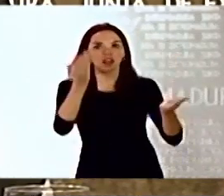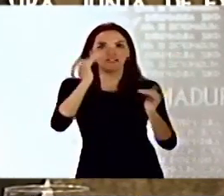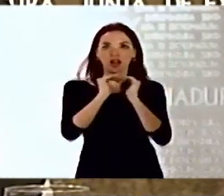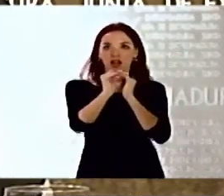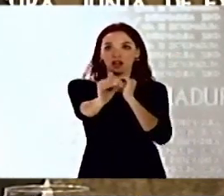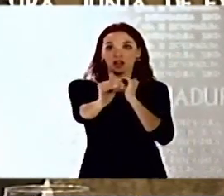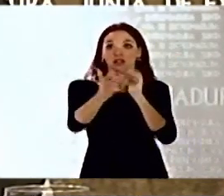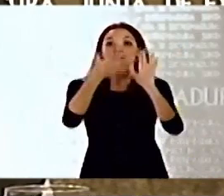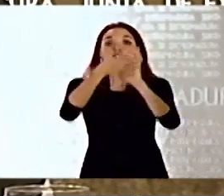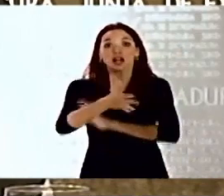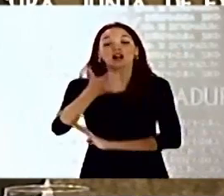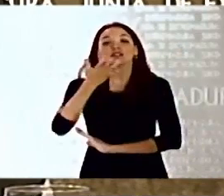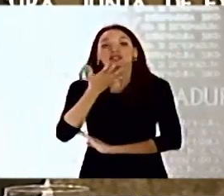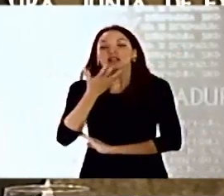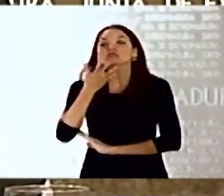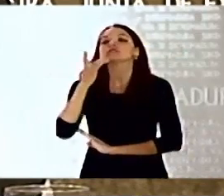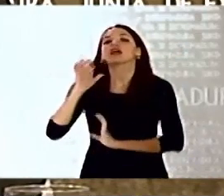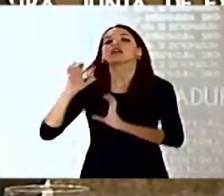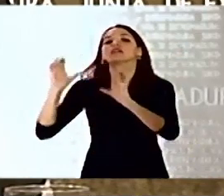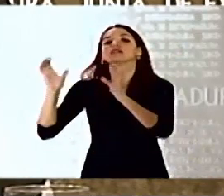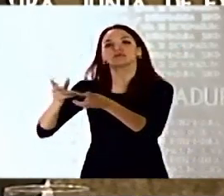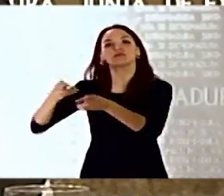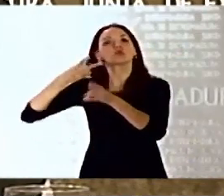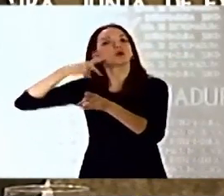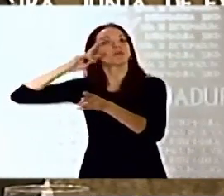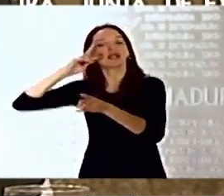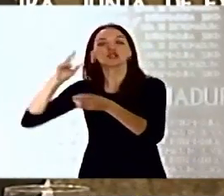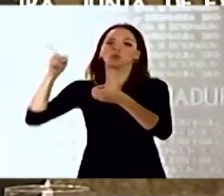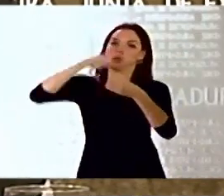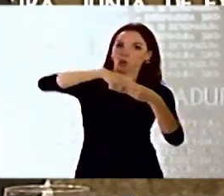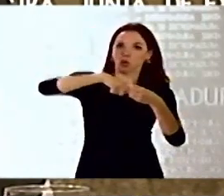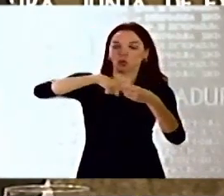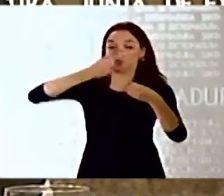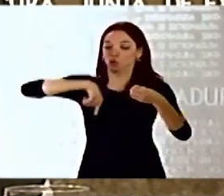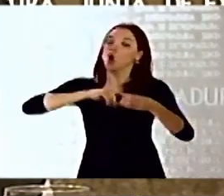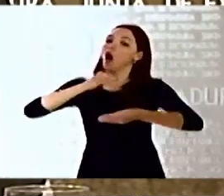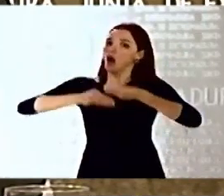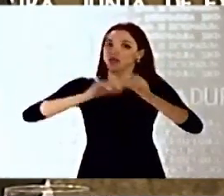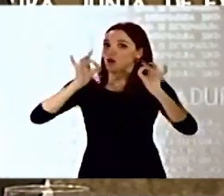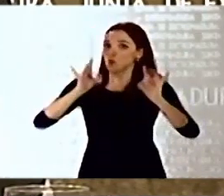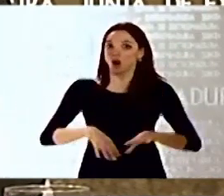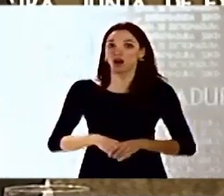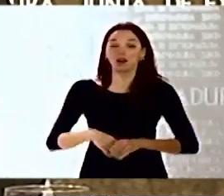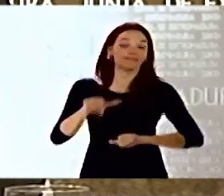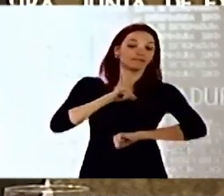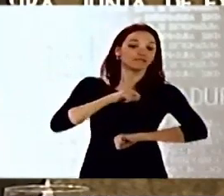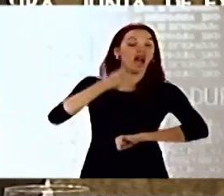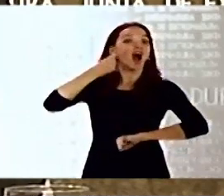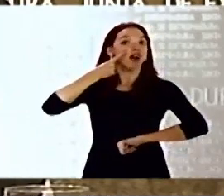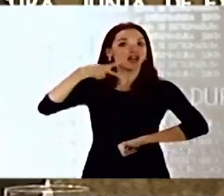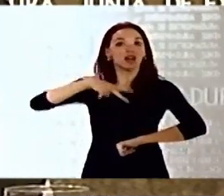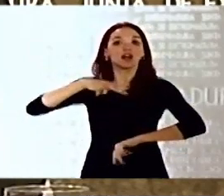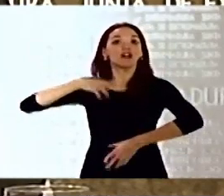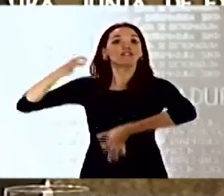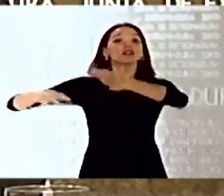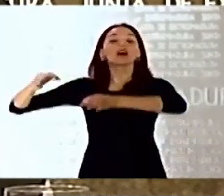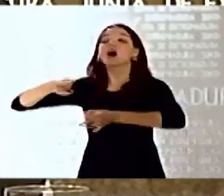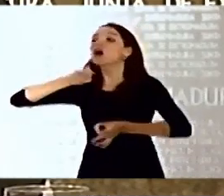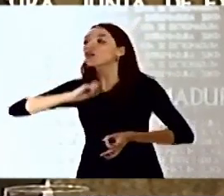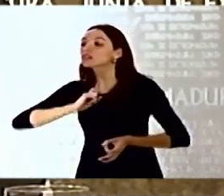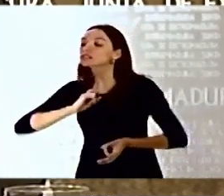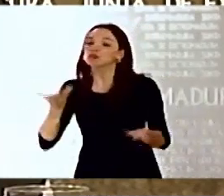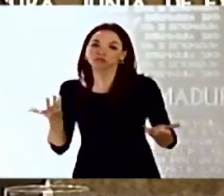cuando implicas al sector cinegético. Y así lo estamos haciendo. Esperaremos a que la Fiscalía nos comunique y, bueno, pues como